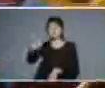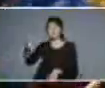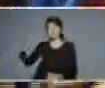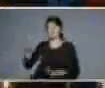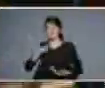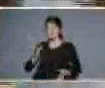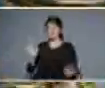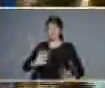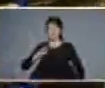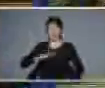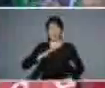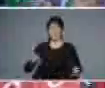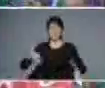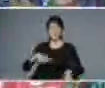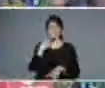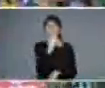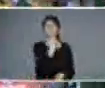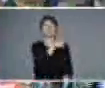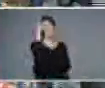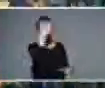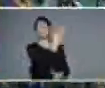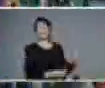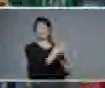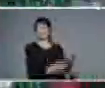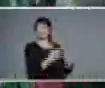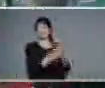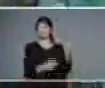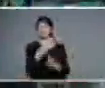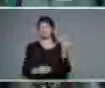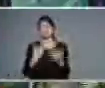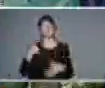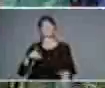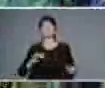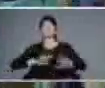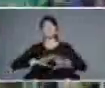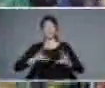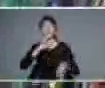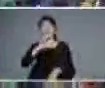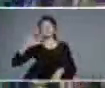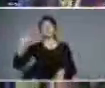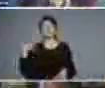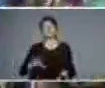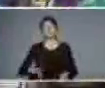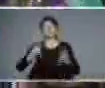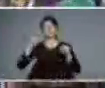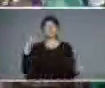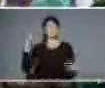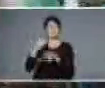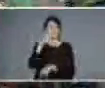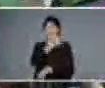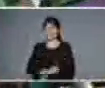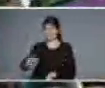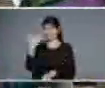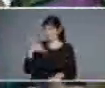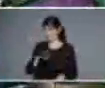dirigiendo a un pueblo que no falla Ya se acabó coalición 20 años ya son